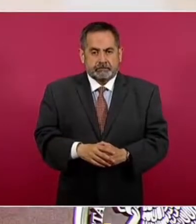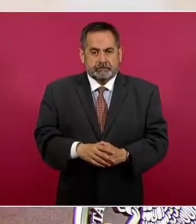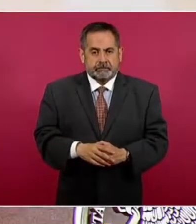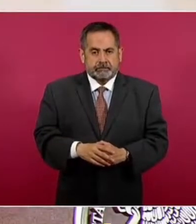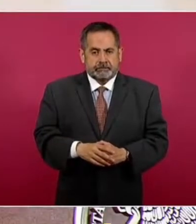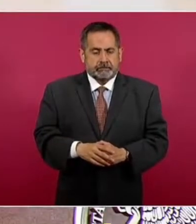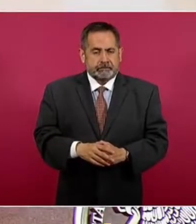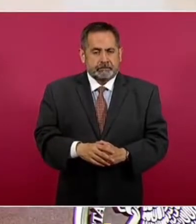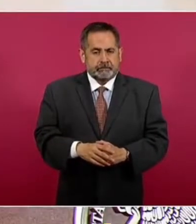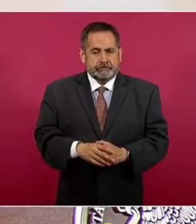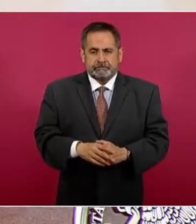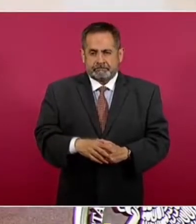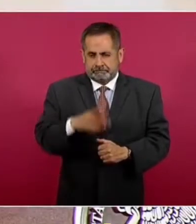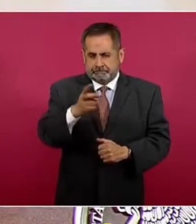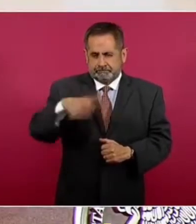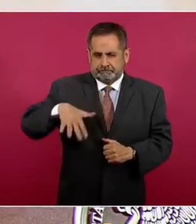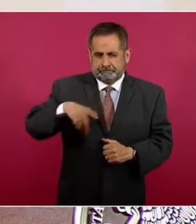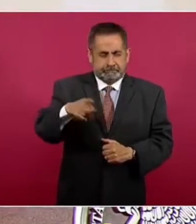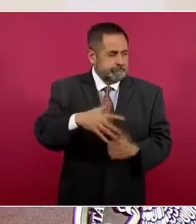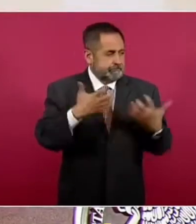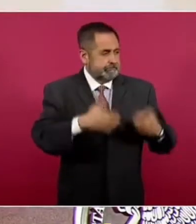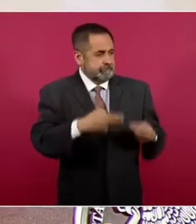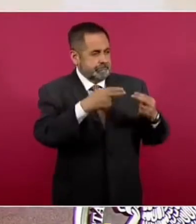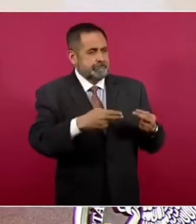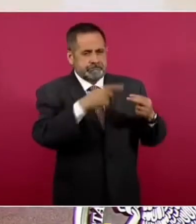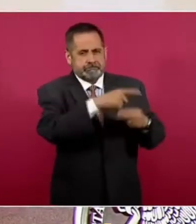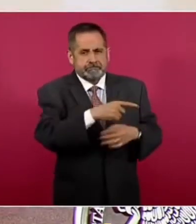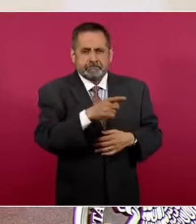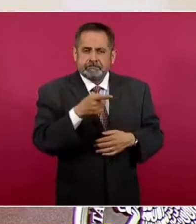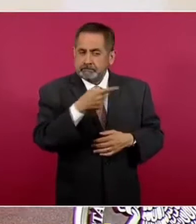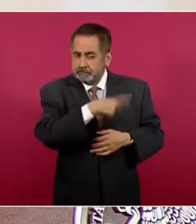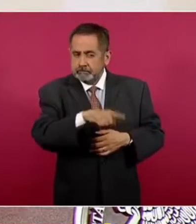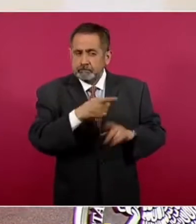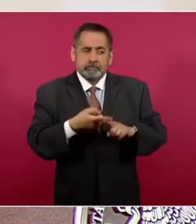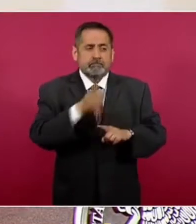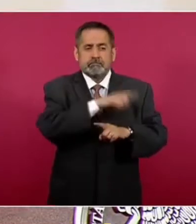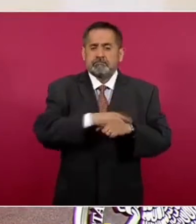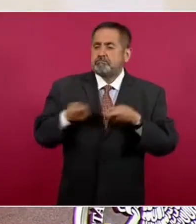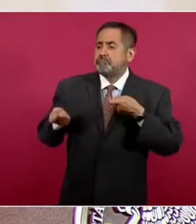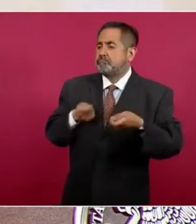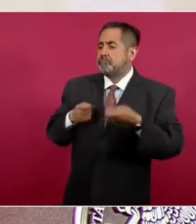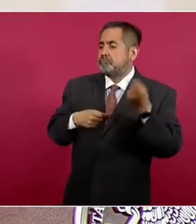estas empresas pues eran las que mandaban antes.